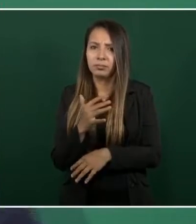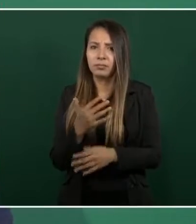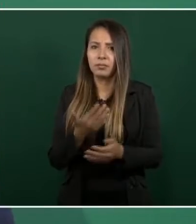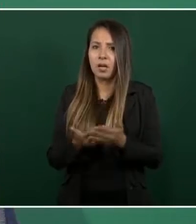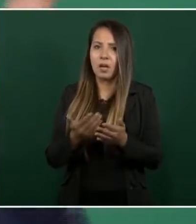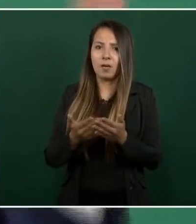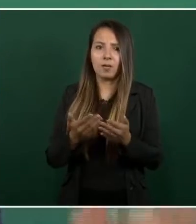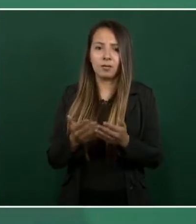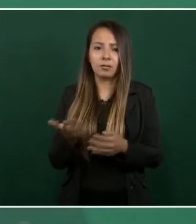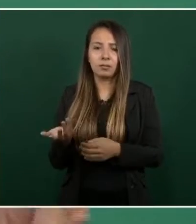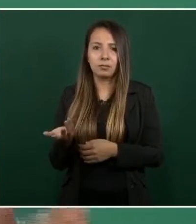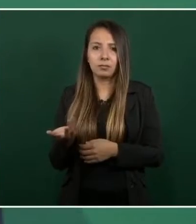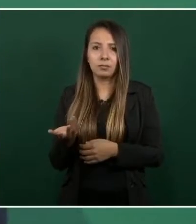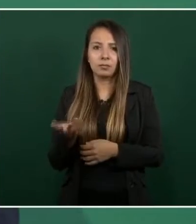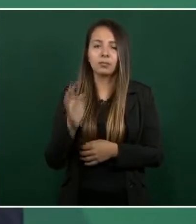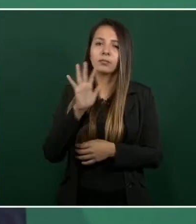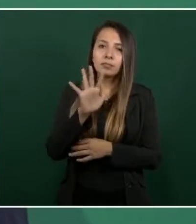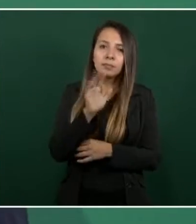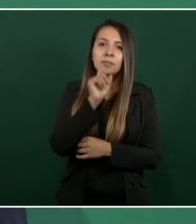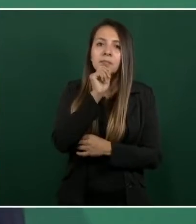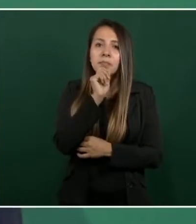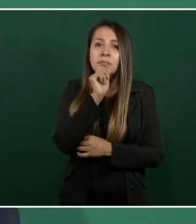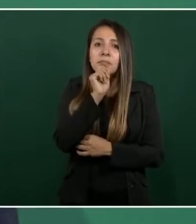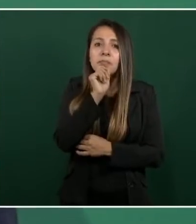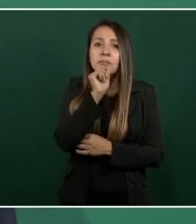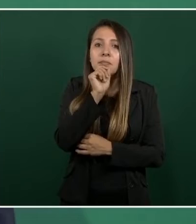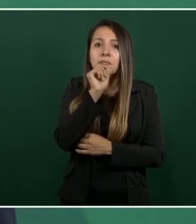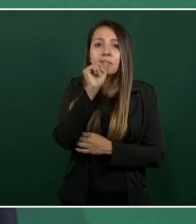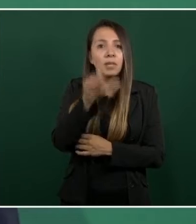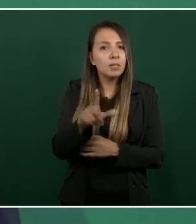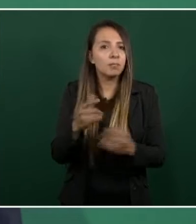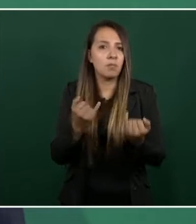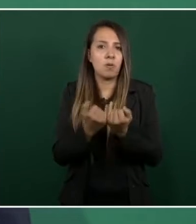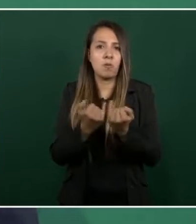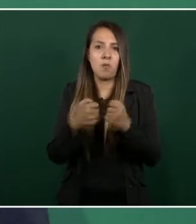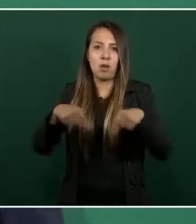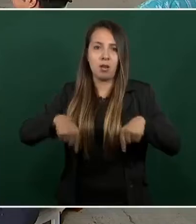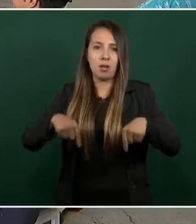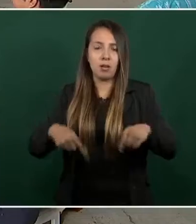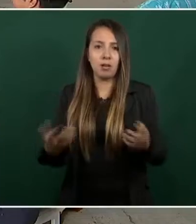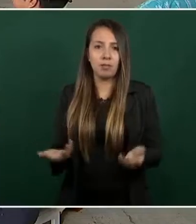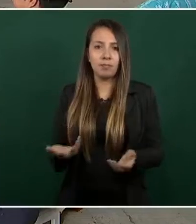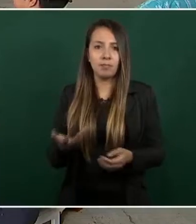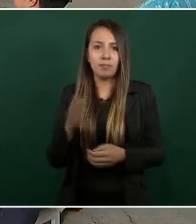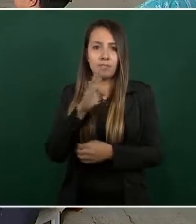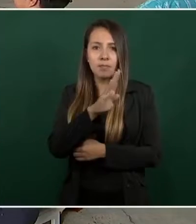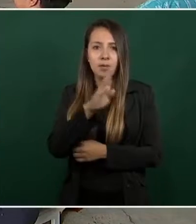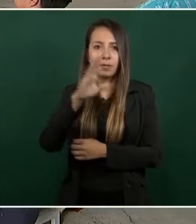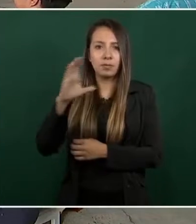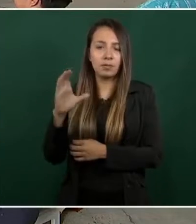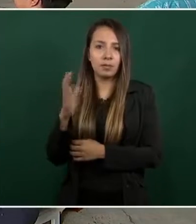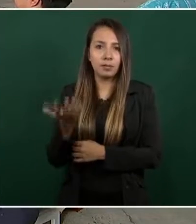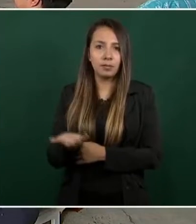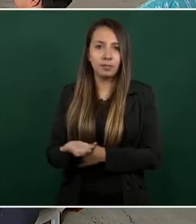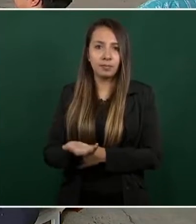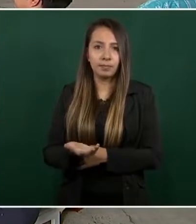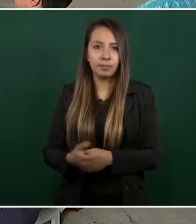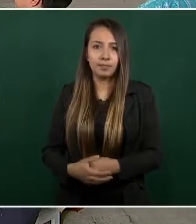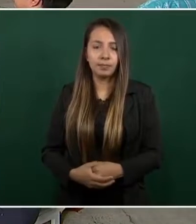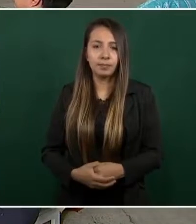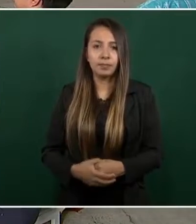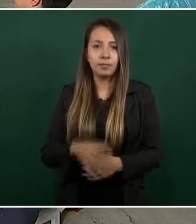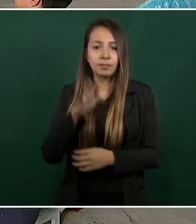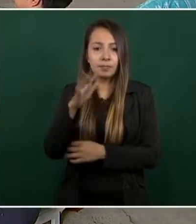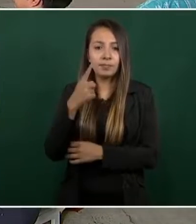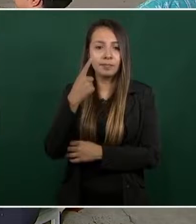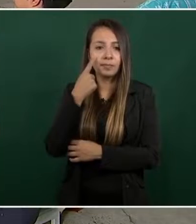ahora es diario. Bueno, lo mismo aquí en Baja California. Miren